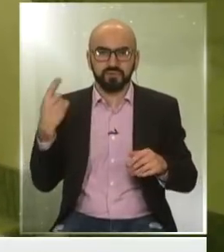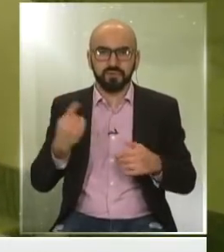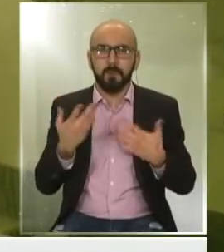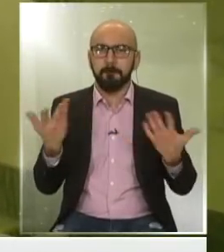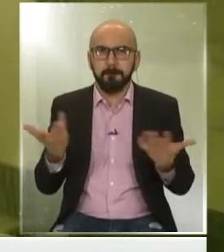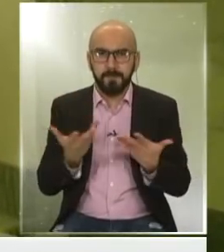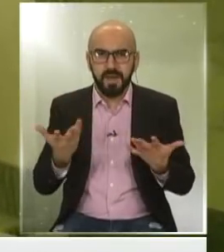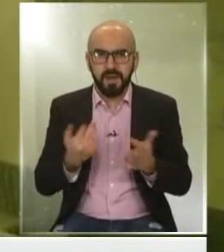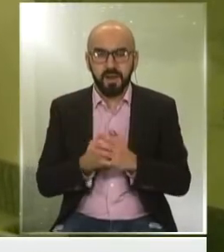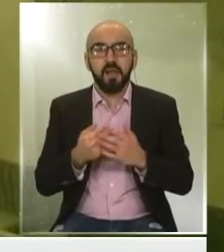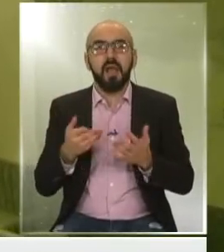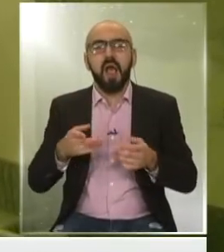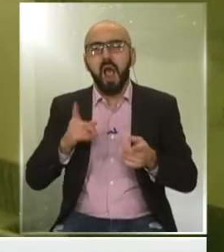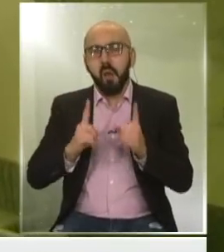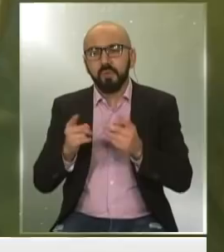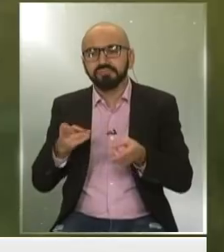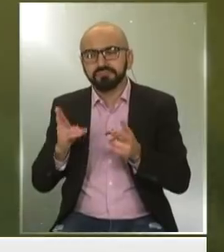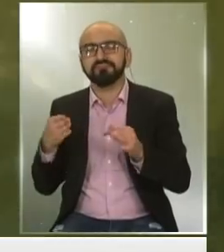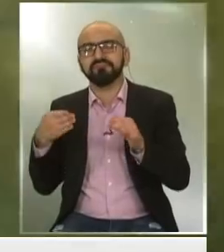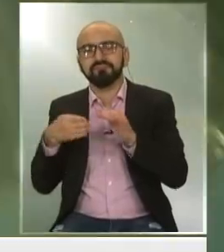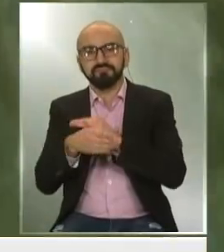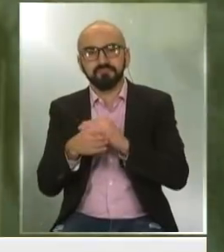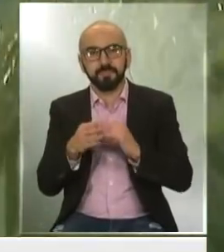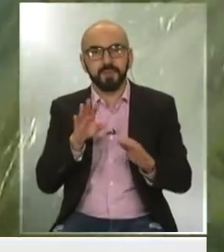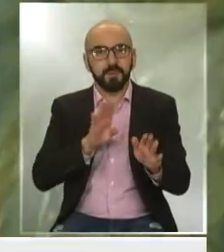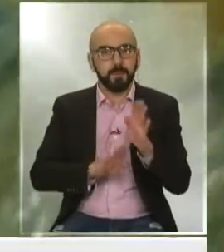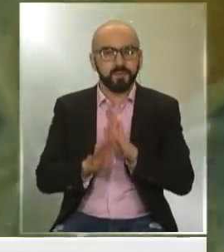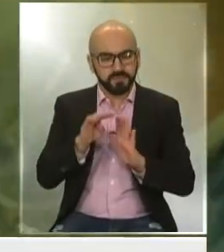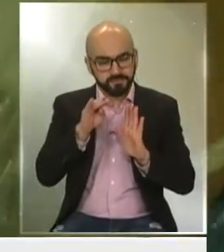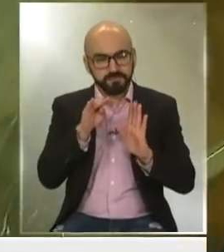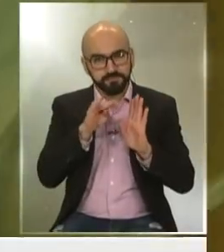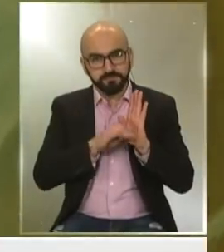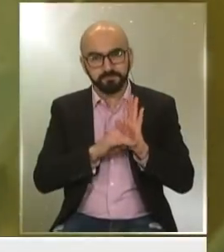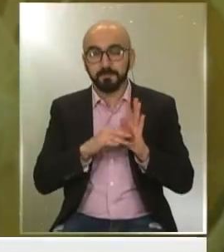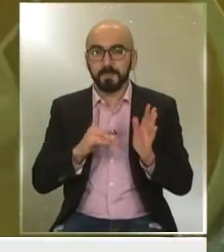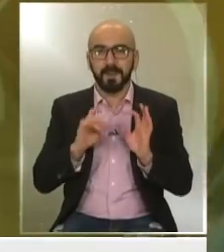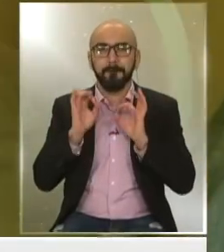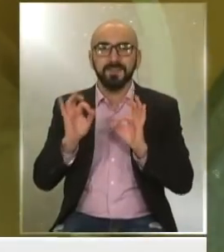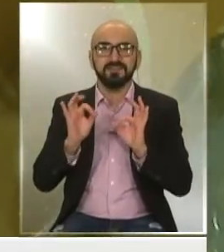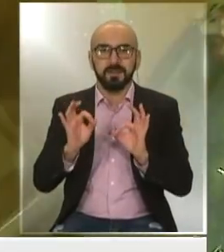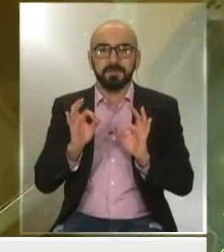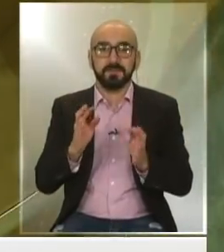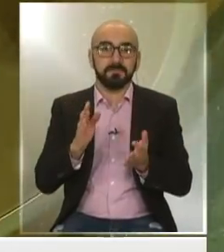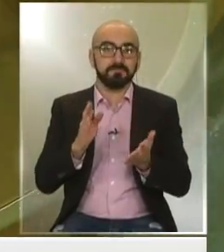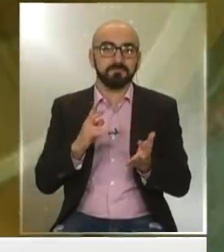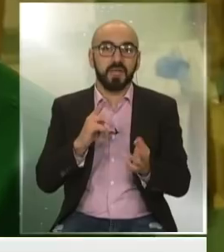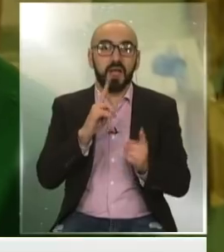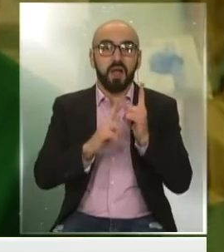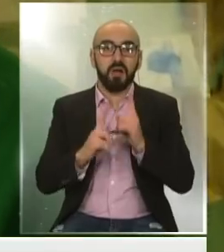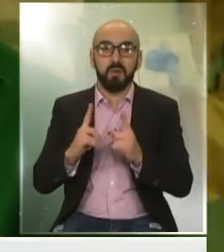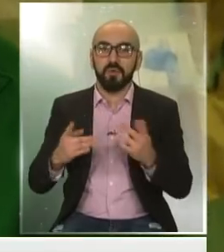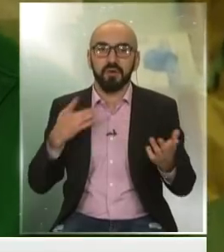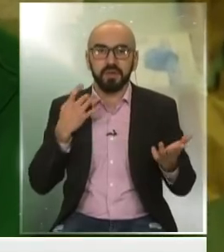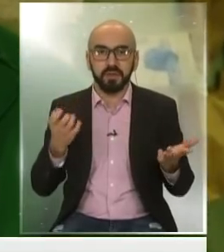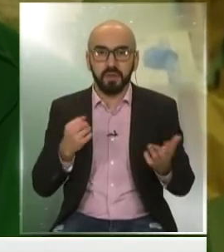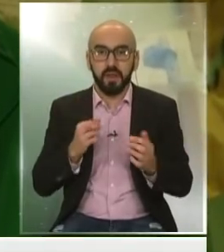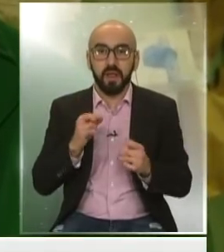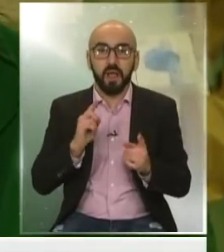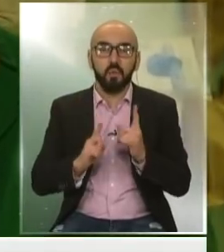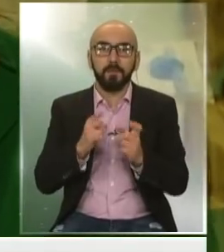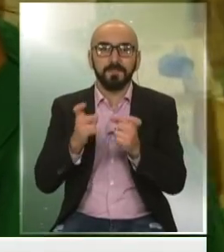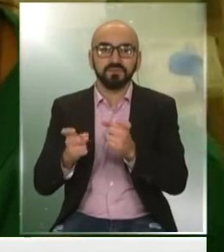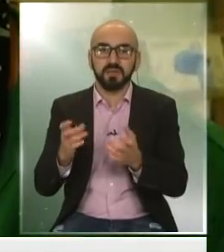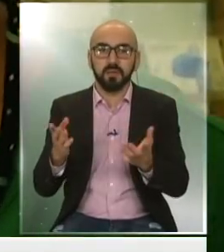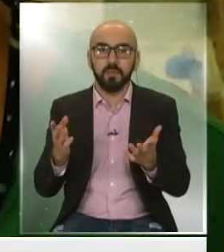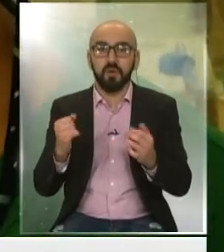dejar entrar a algunos familiares con las medidas de protección, en especial aquellos pacientes que han tenido que partir para